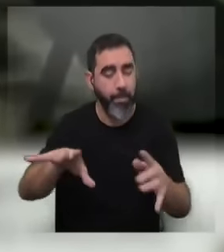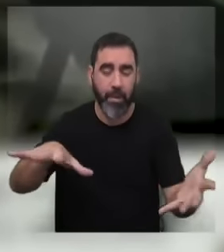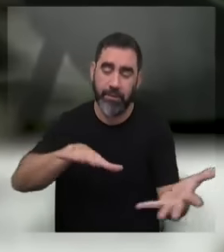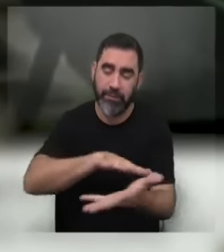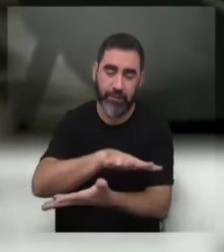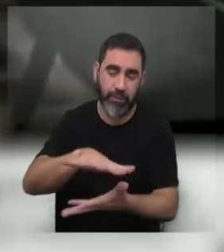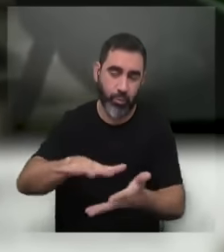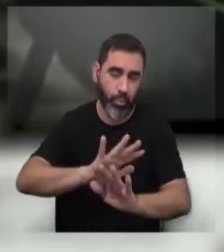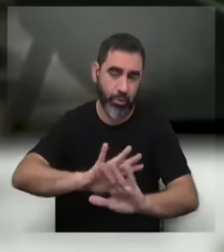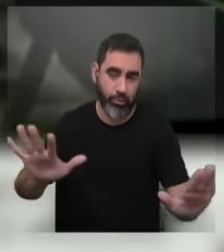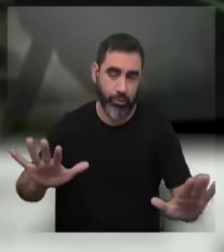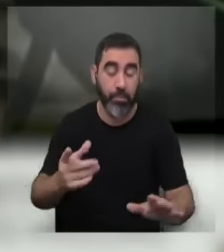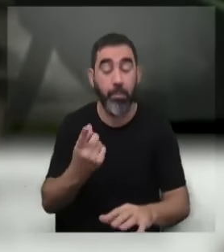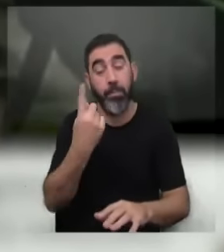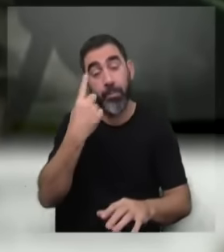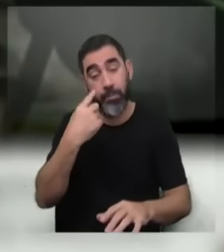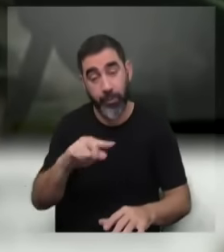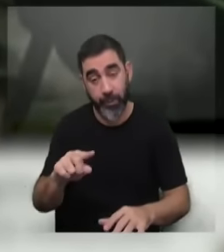película